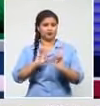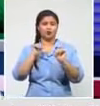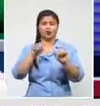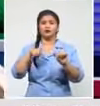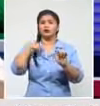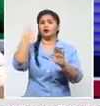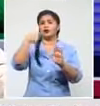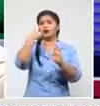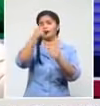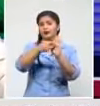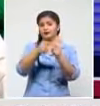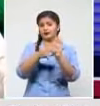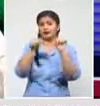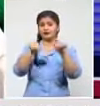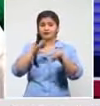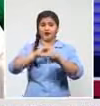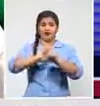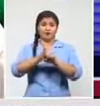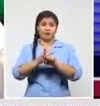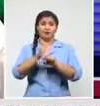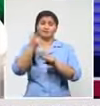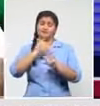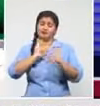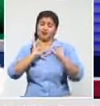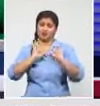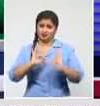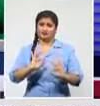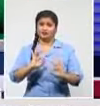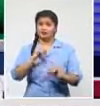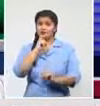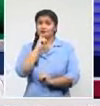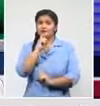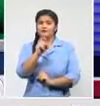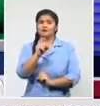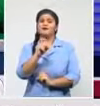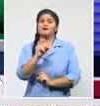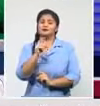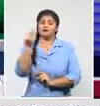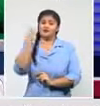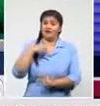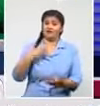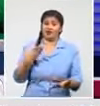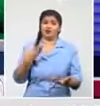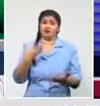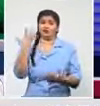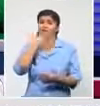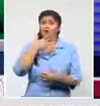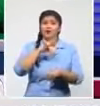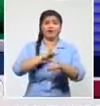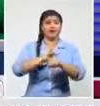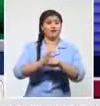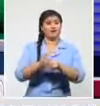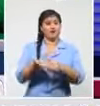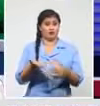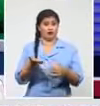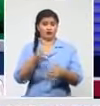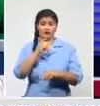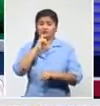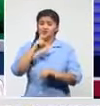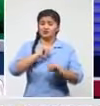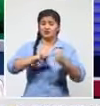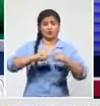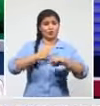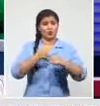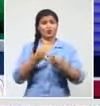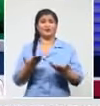la misma que la hace de muy difícil control. Ahí si Lili nos ayuda con